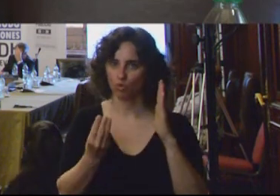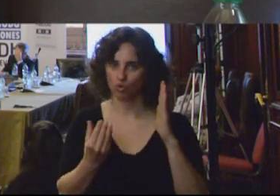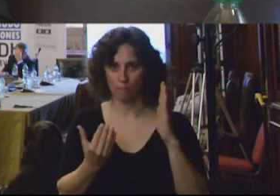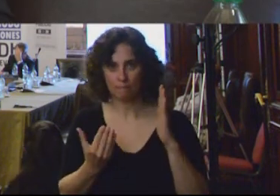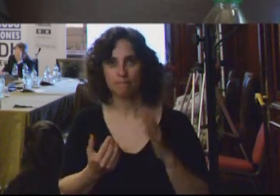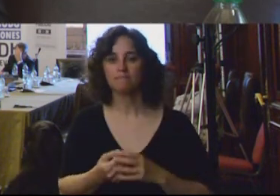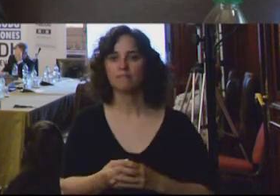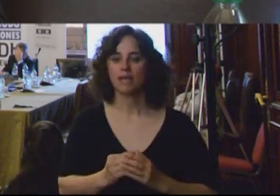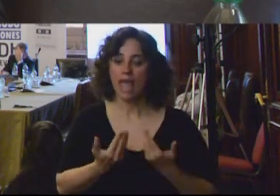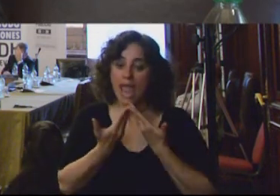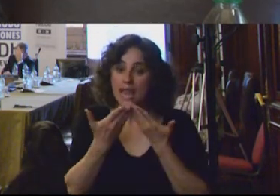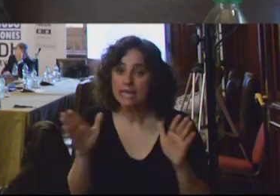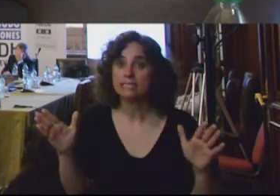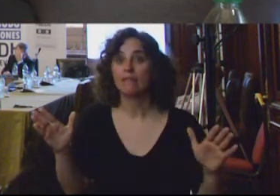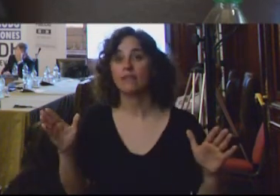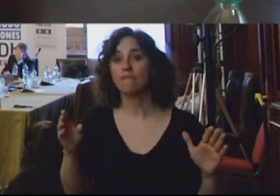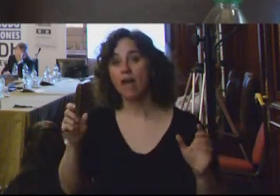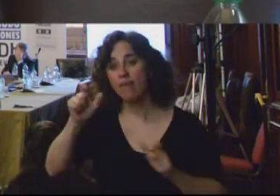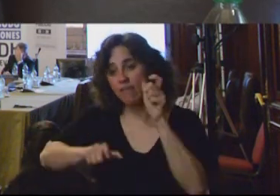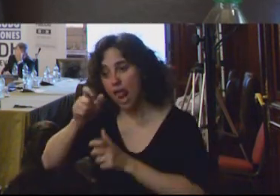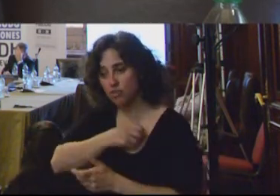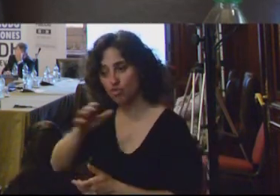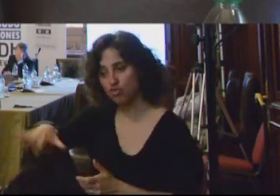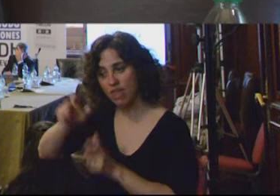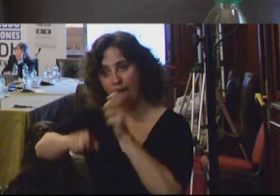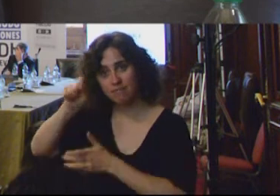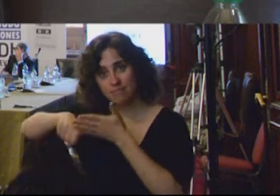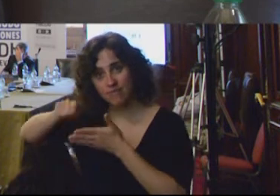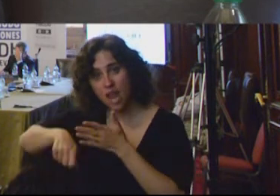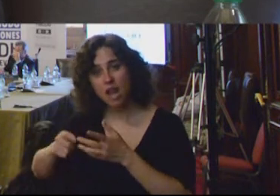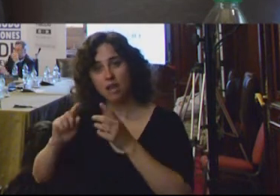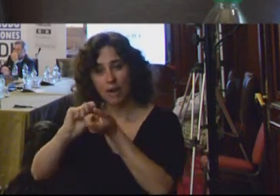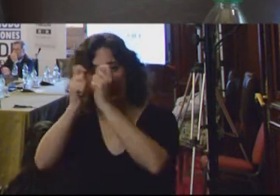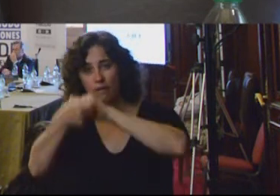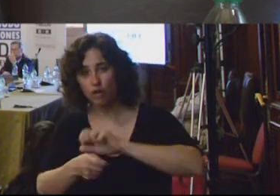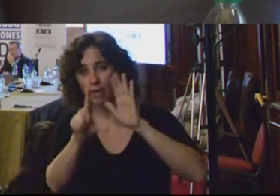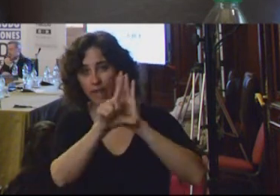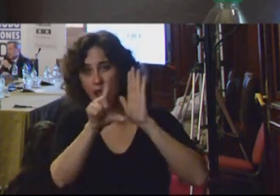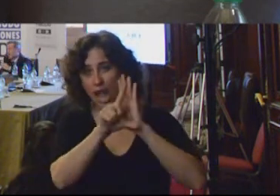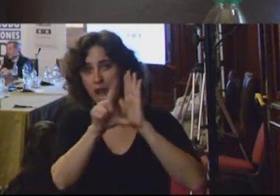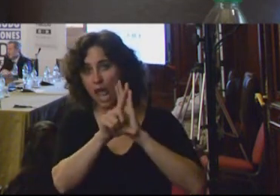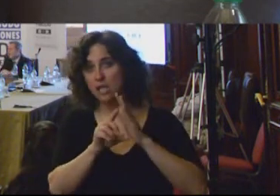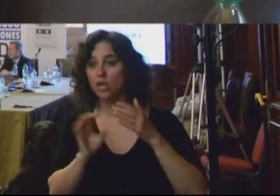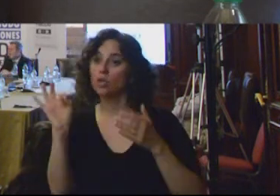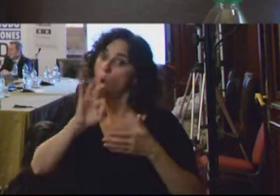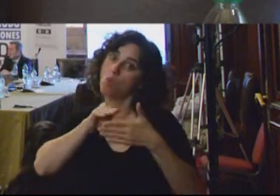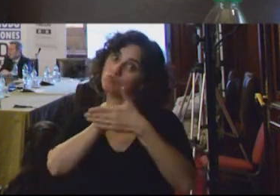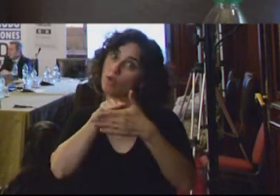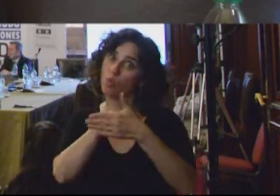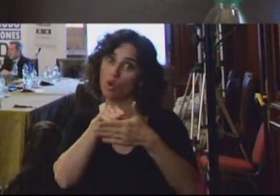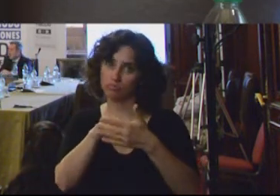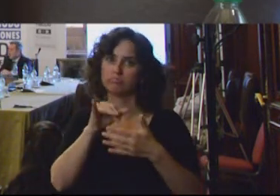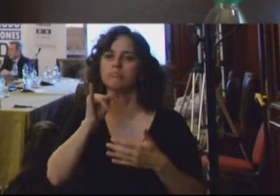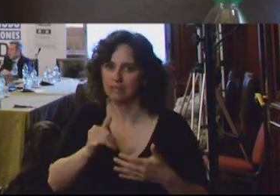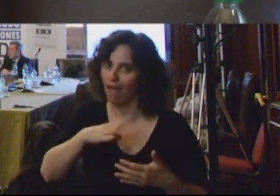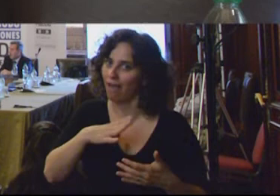Iniciativas desde la sociedad civil o desde otros sectores para la reforma de la ley y los obstáculos que existen. Sí,